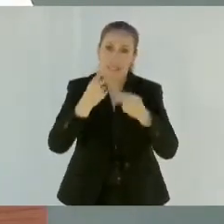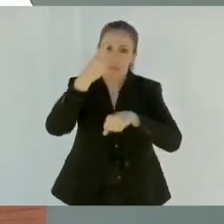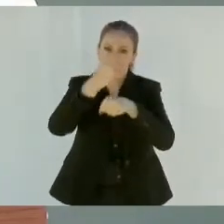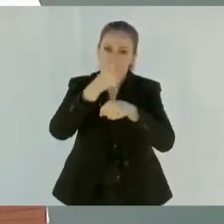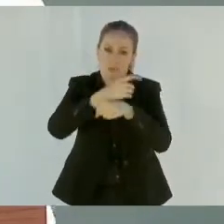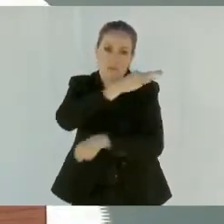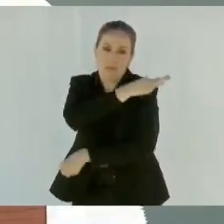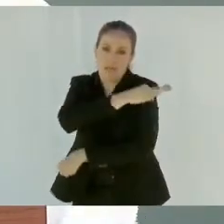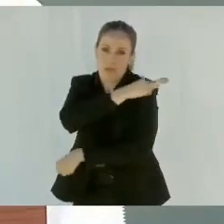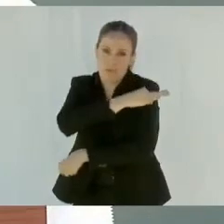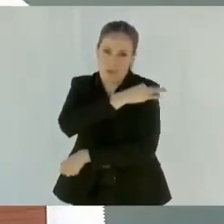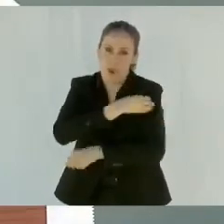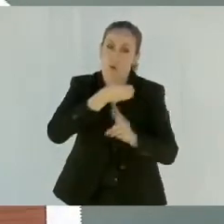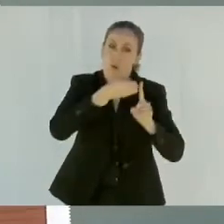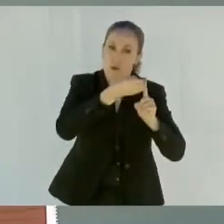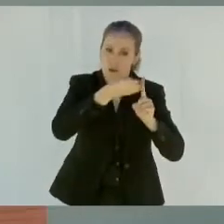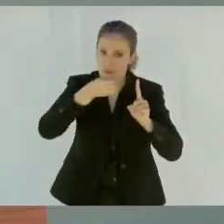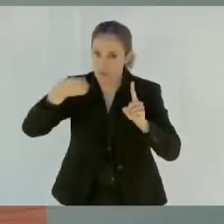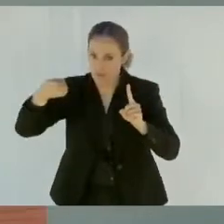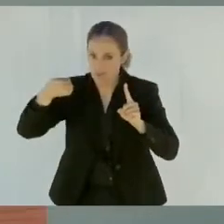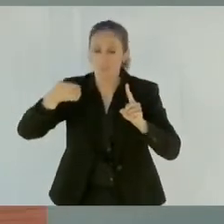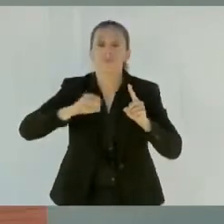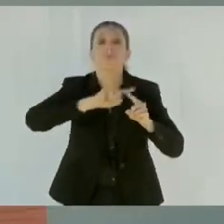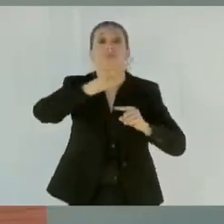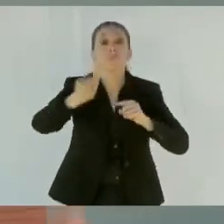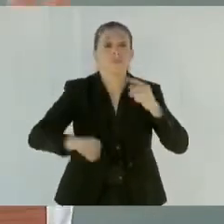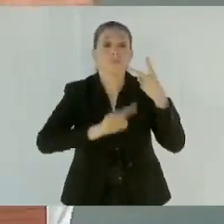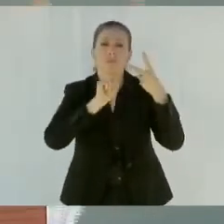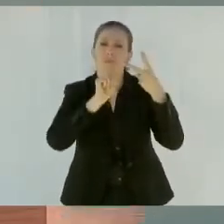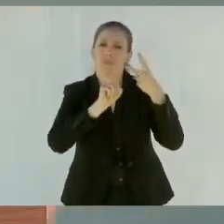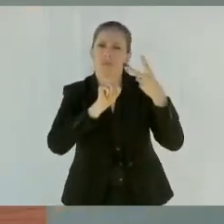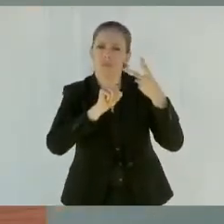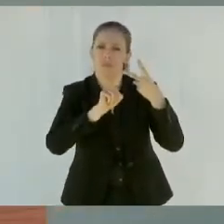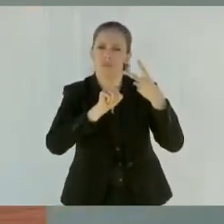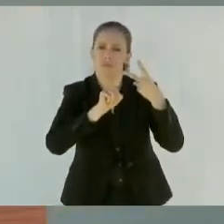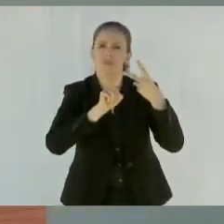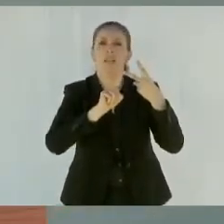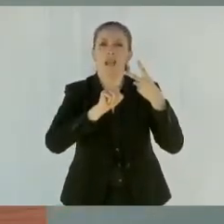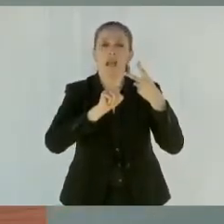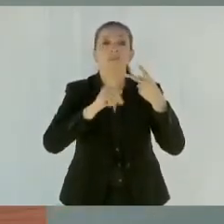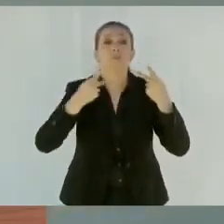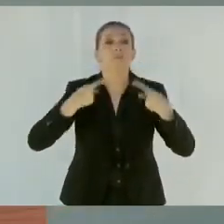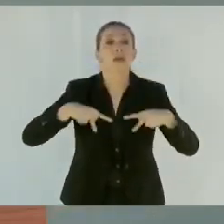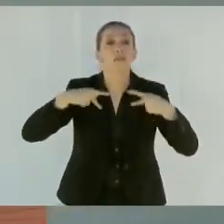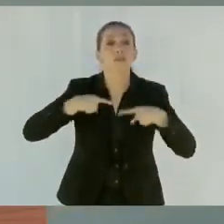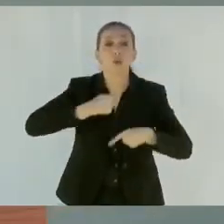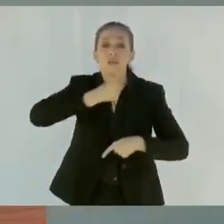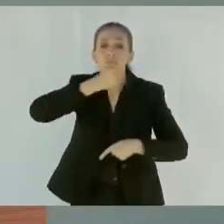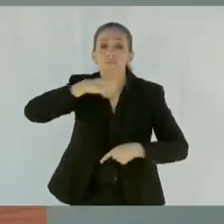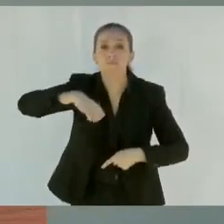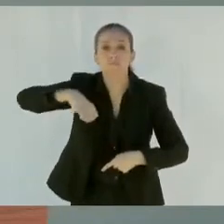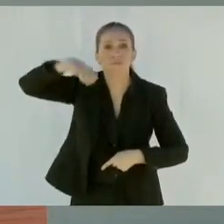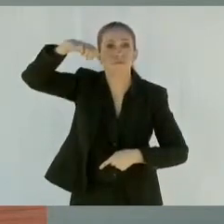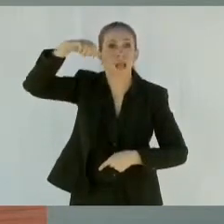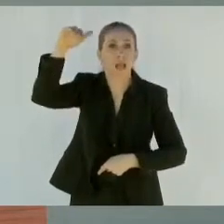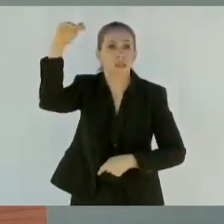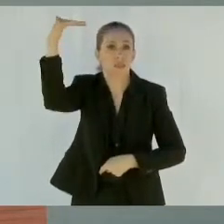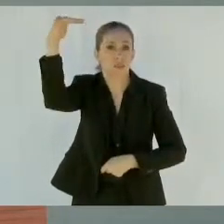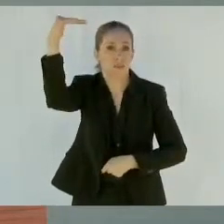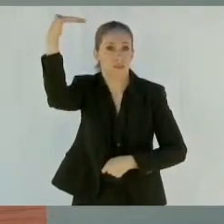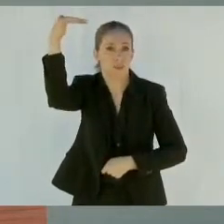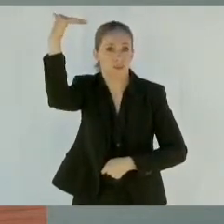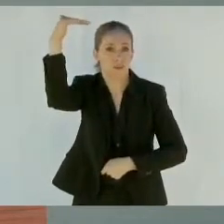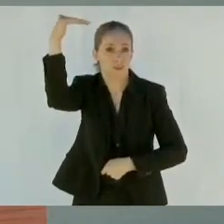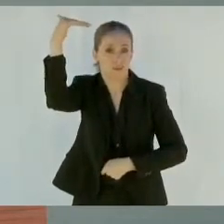vamos con los adultos mayores. Ese es el plan. ¿Por qué vacunar a